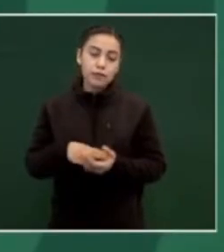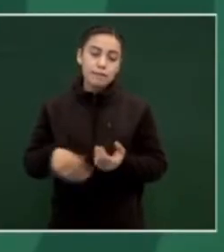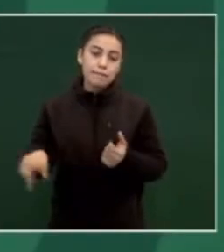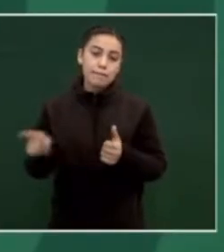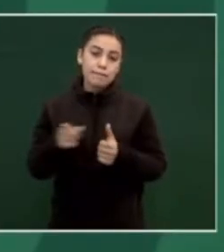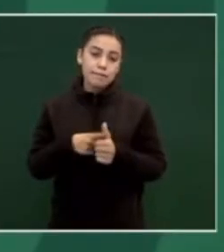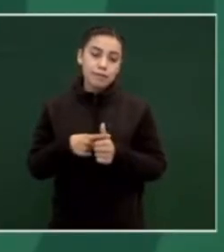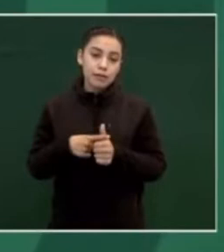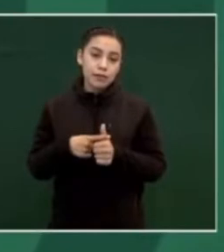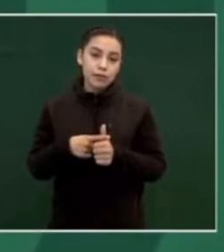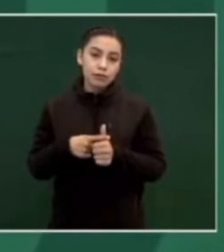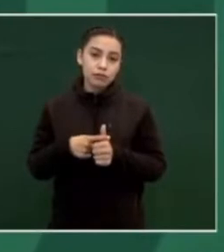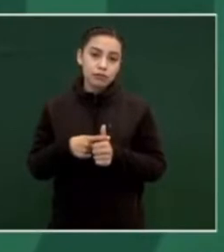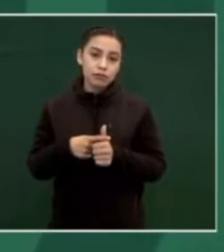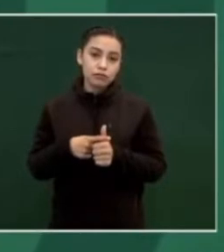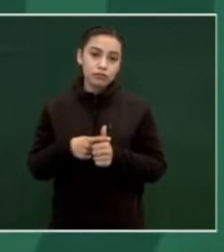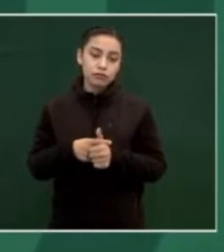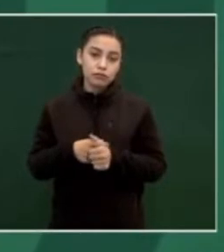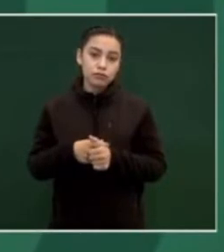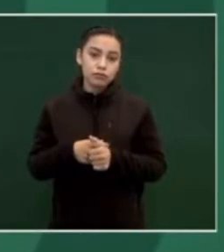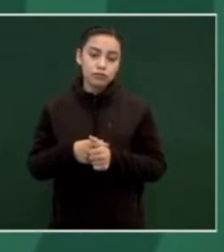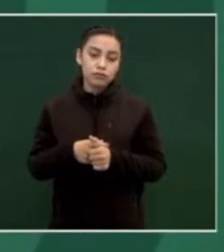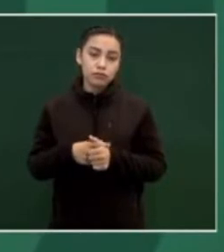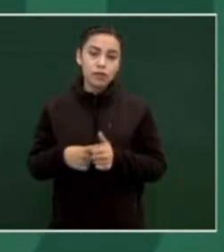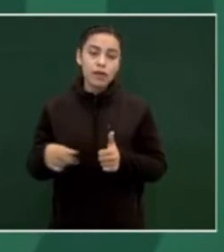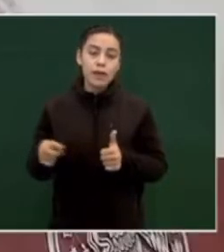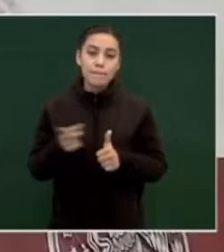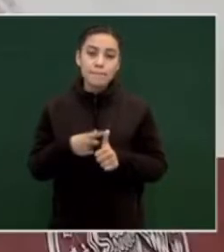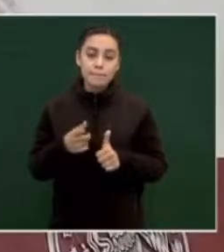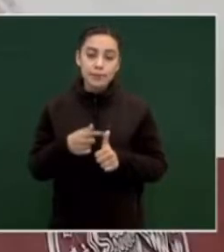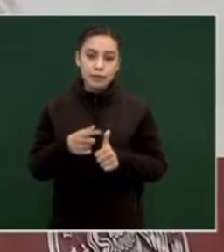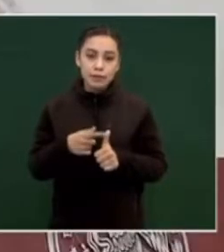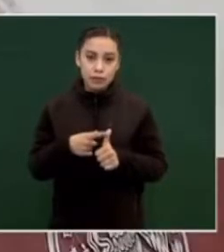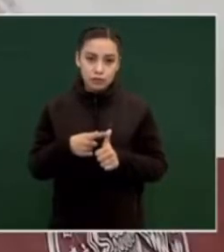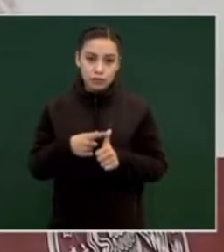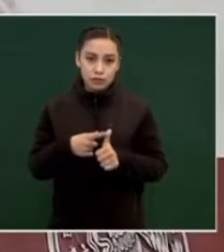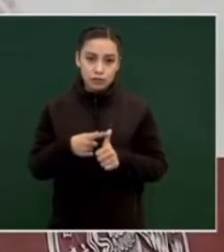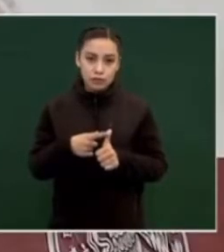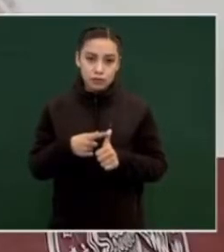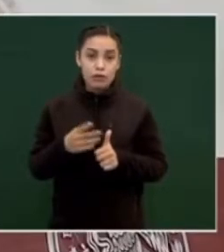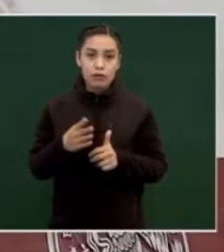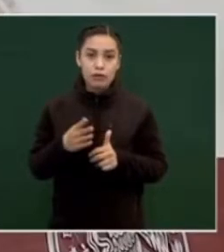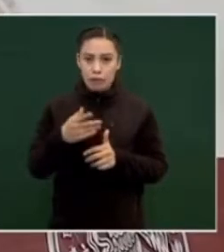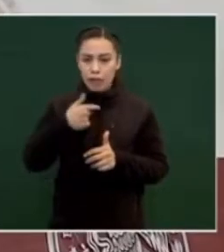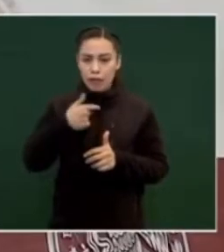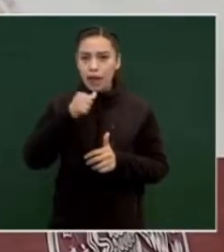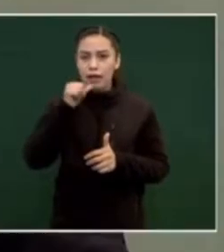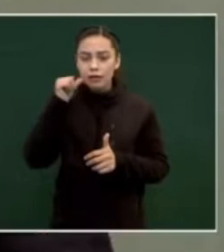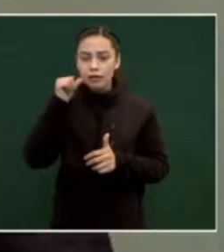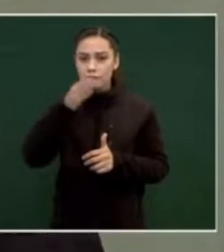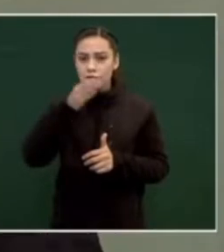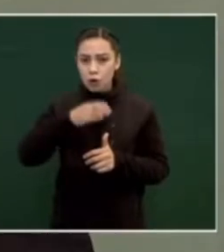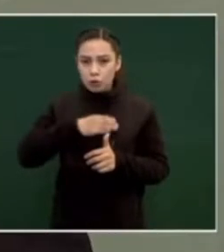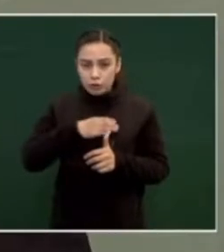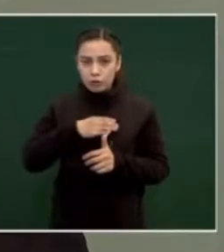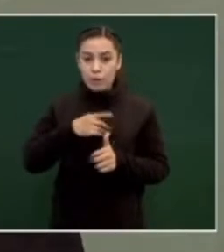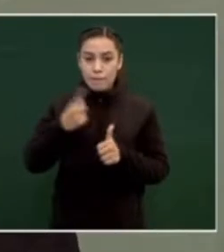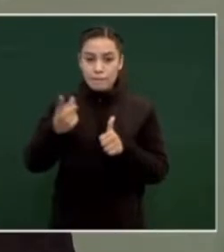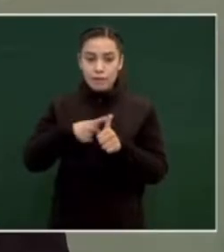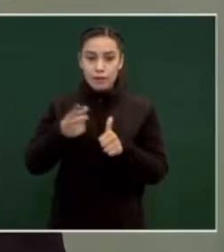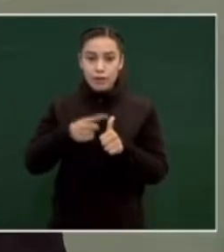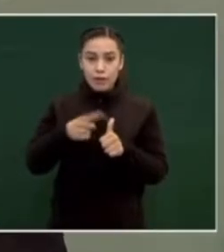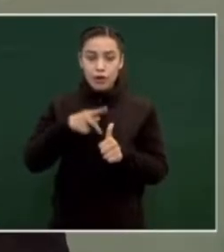diga cerramos mismo cuánto gana pero ramón tiene 40